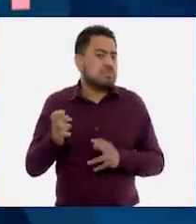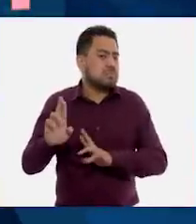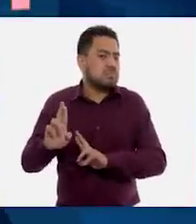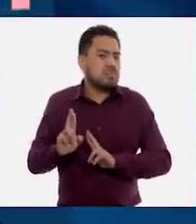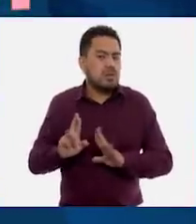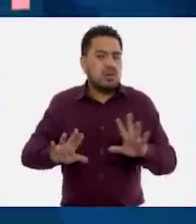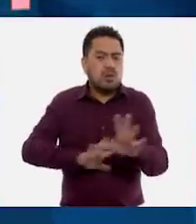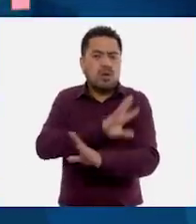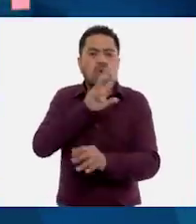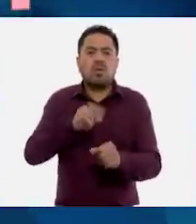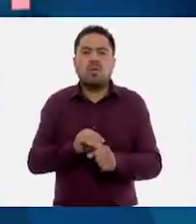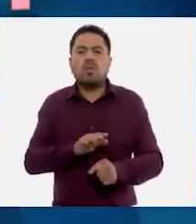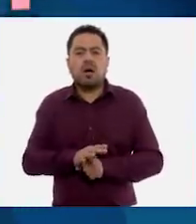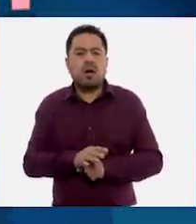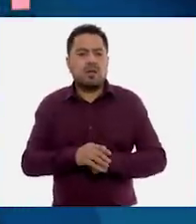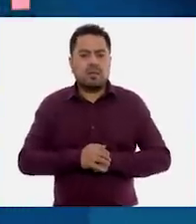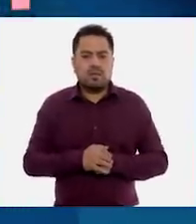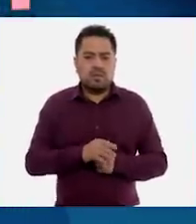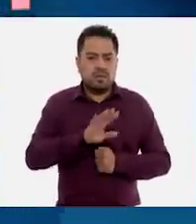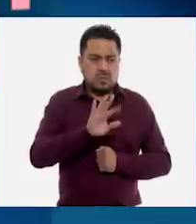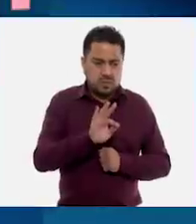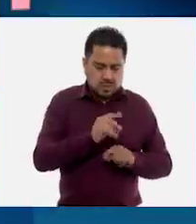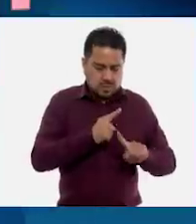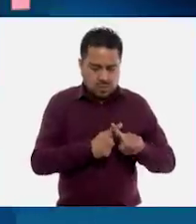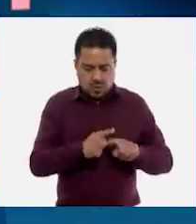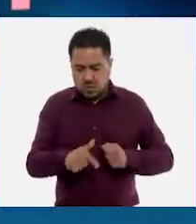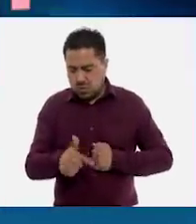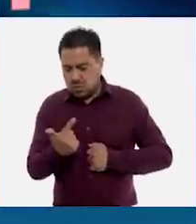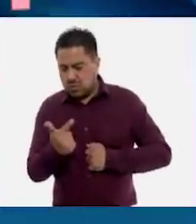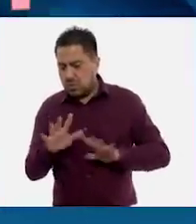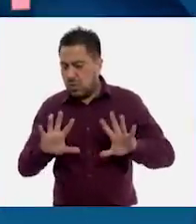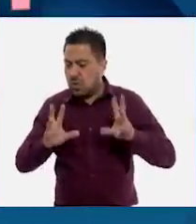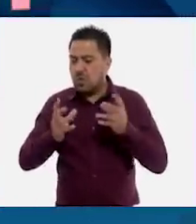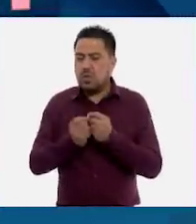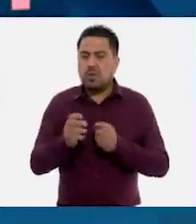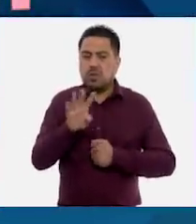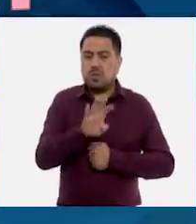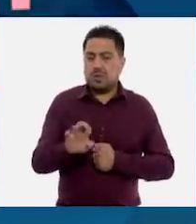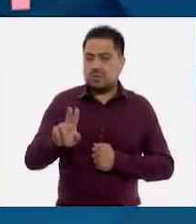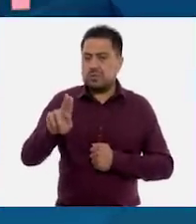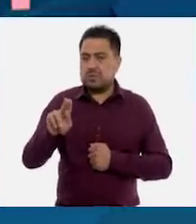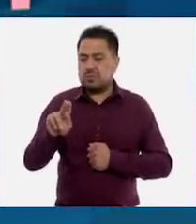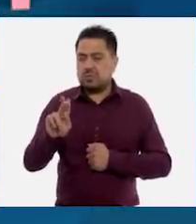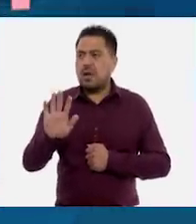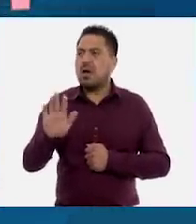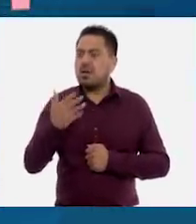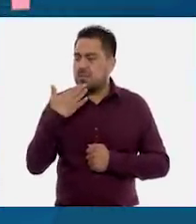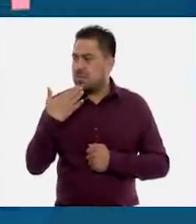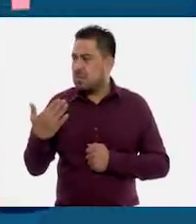un total de 40 por 12. Son 480. Muy bien,